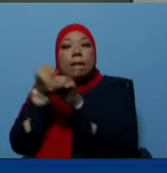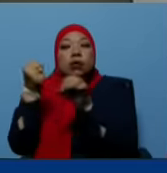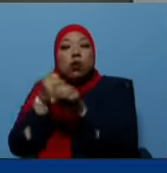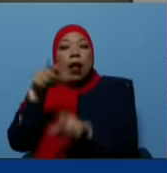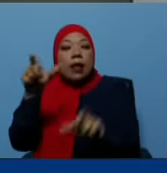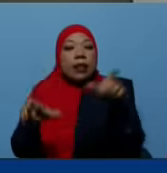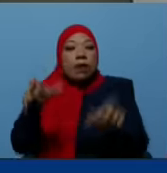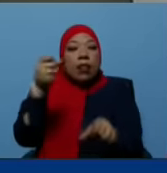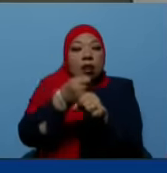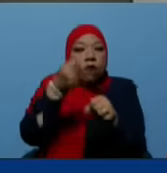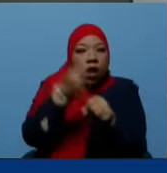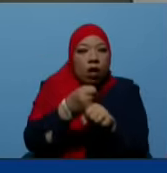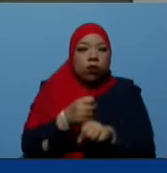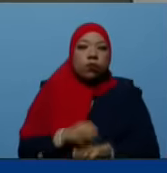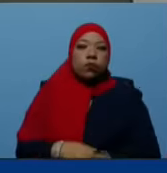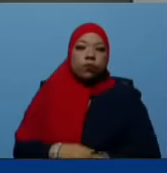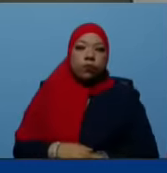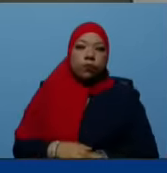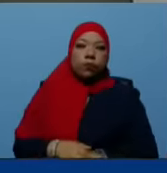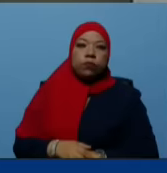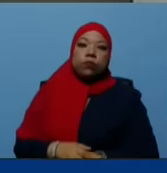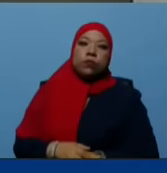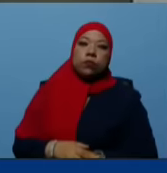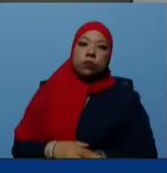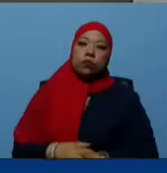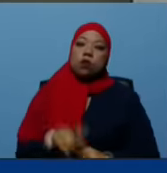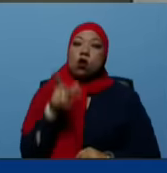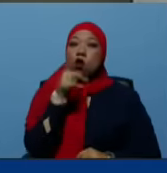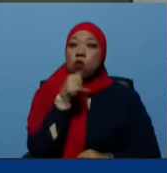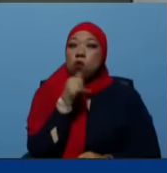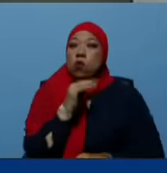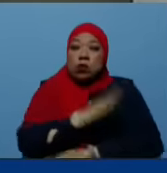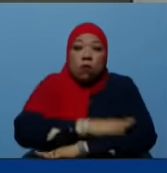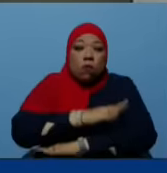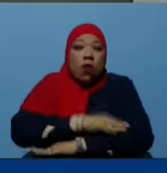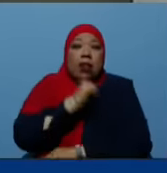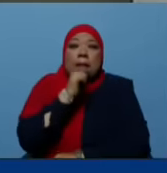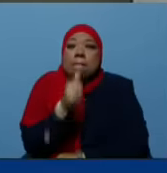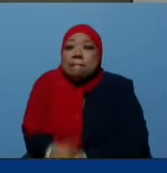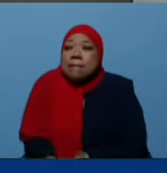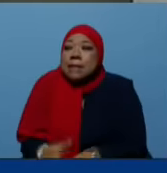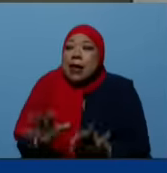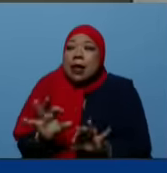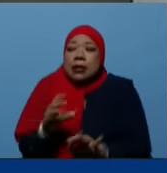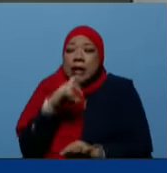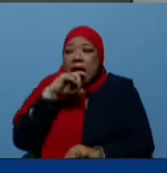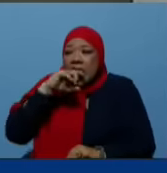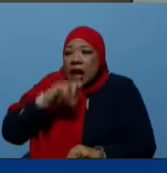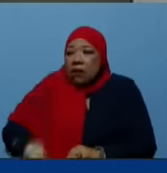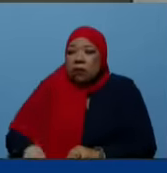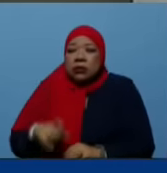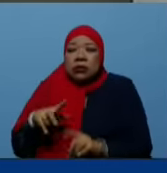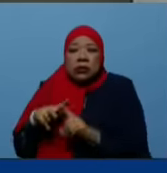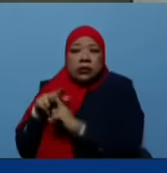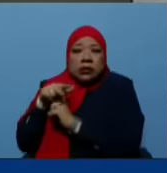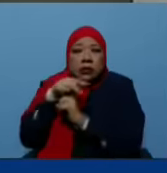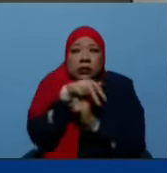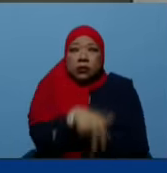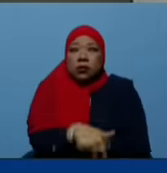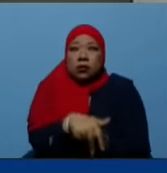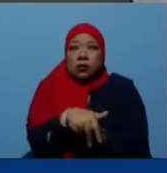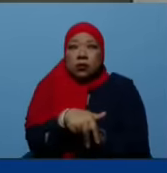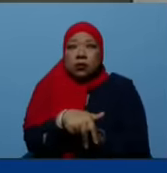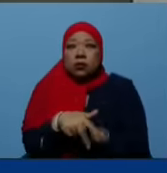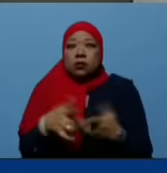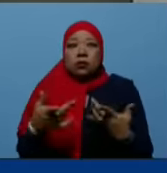trabajadores. No tienen límite en su maldad, en su odio, en su deseo de venganza, en